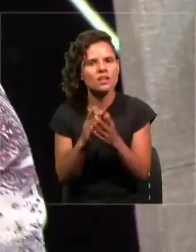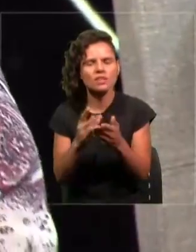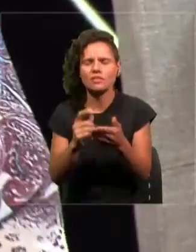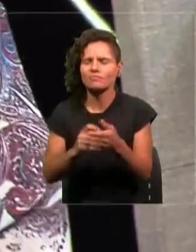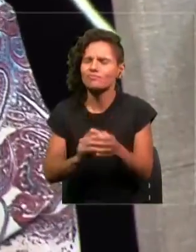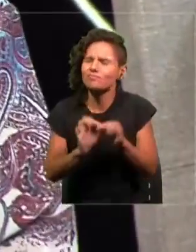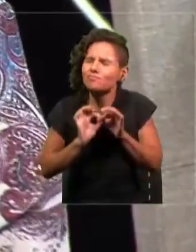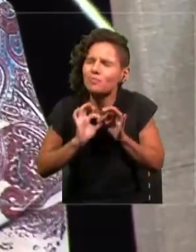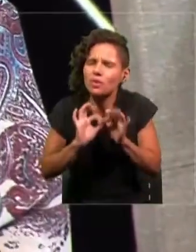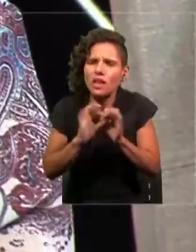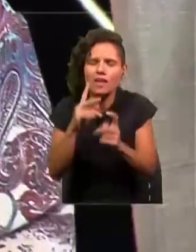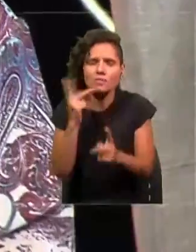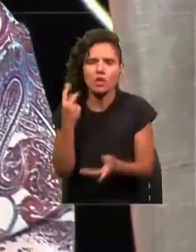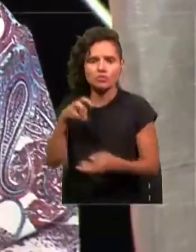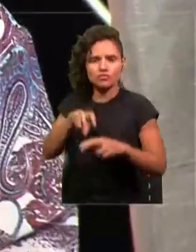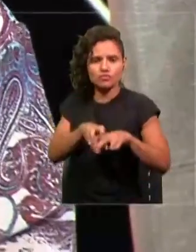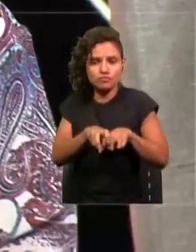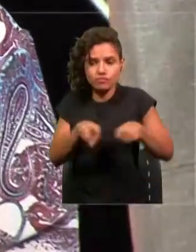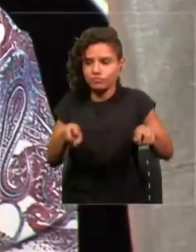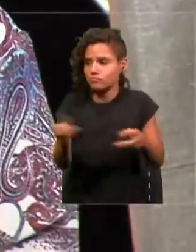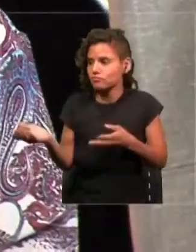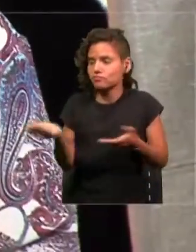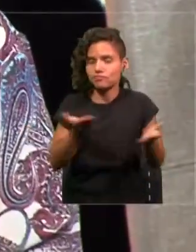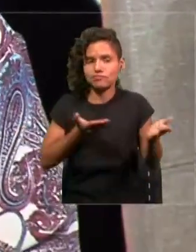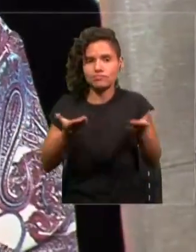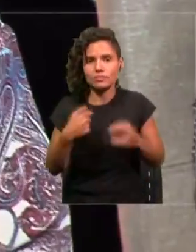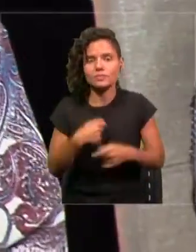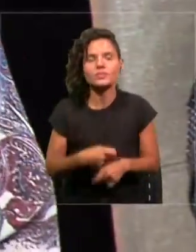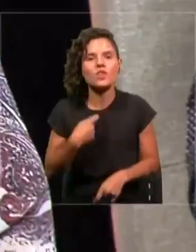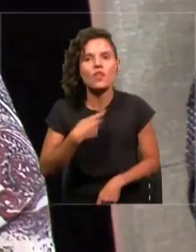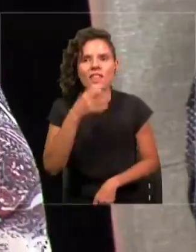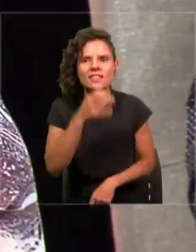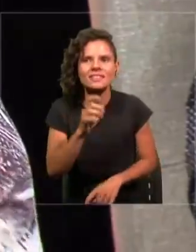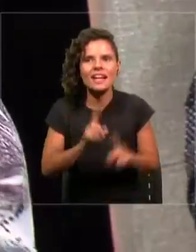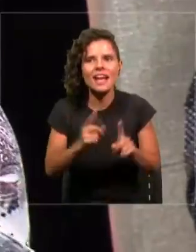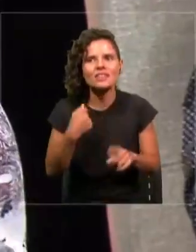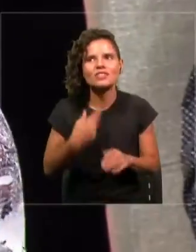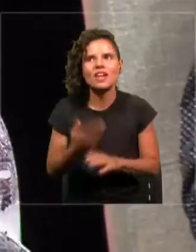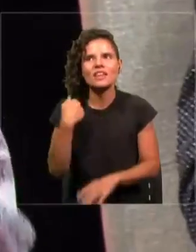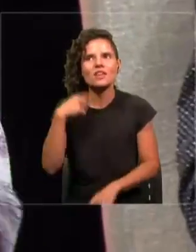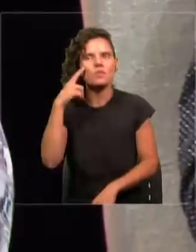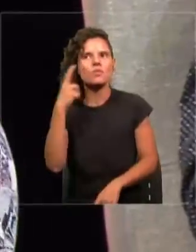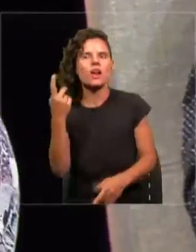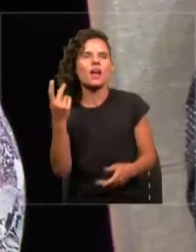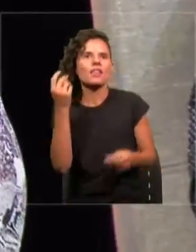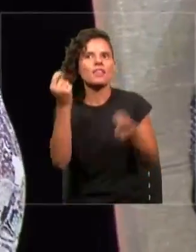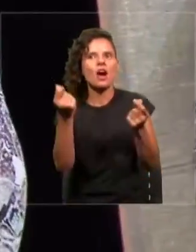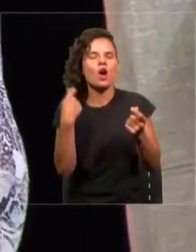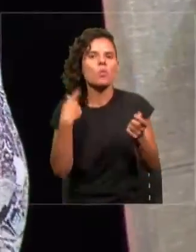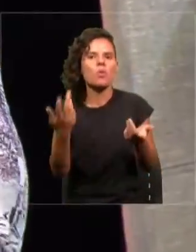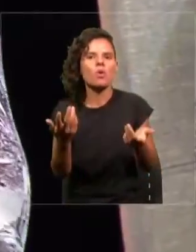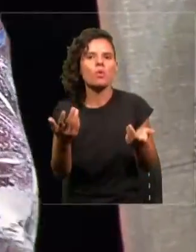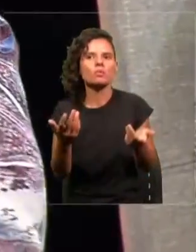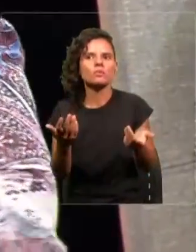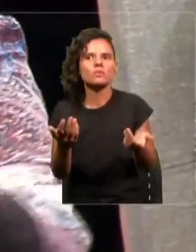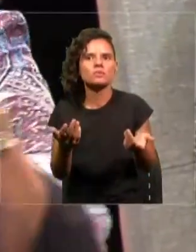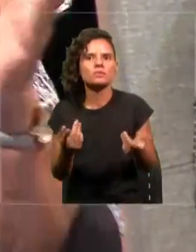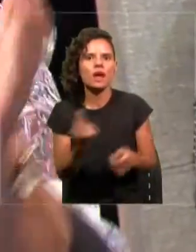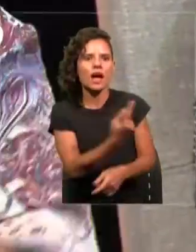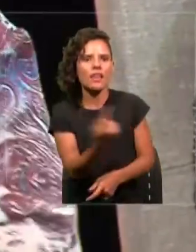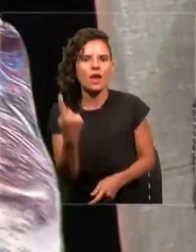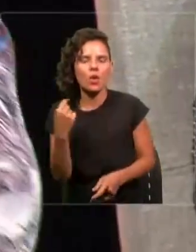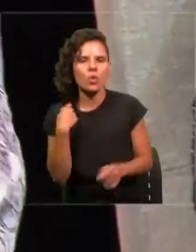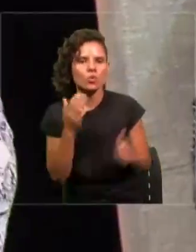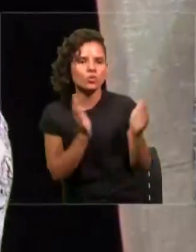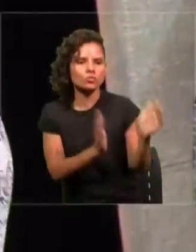participando de este panel. Quiero decir algo. Yo tenía la idea que íbamos a hacer estancos, que cada uno de